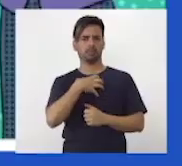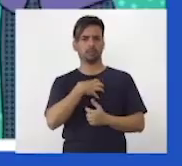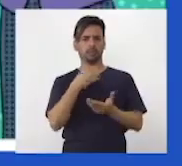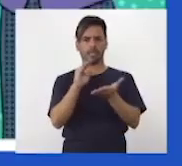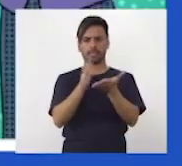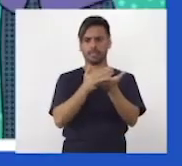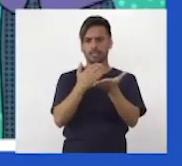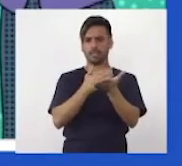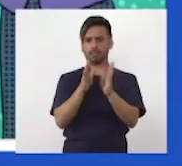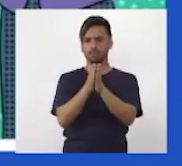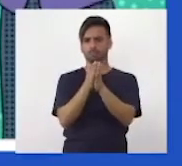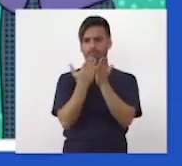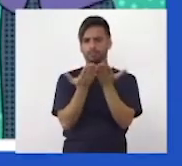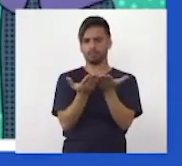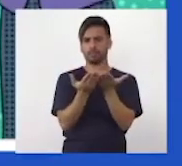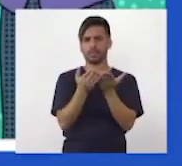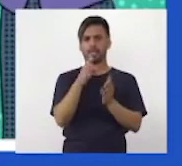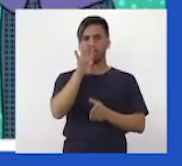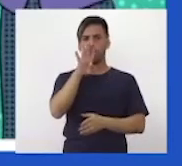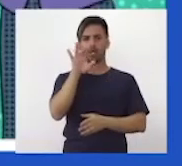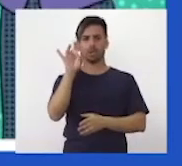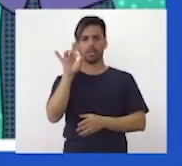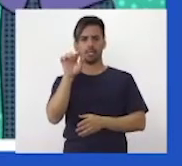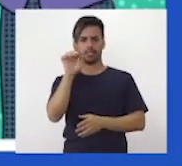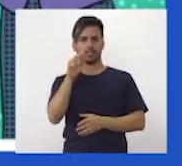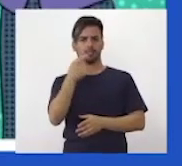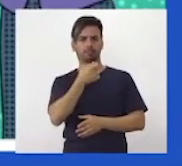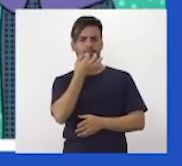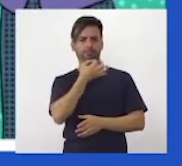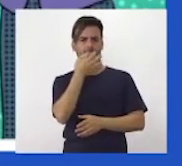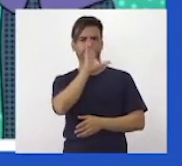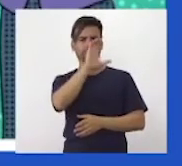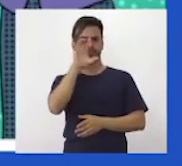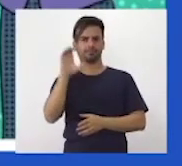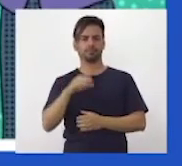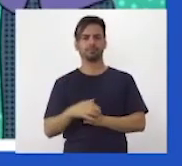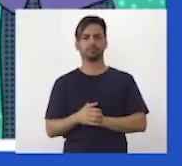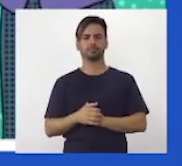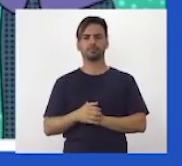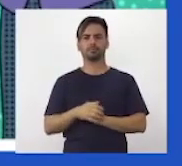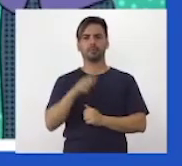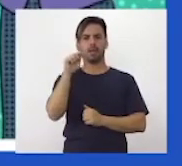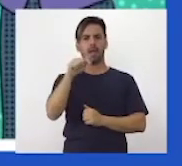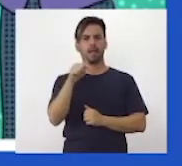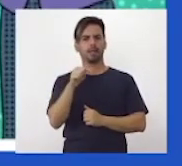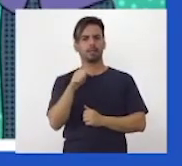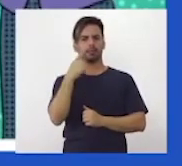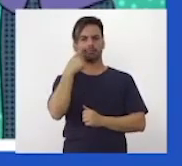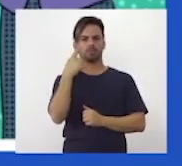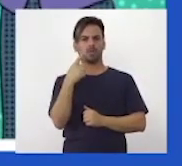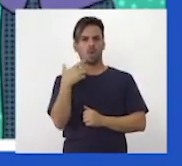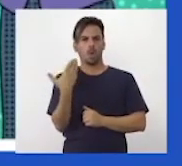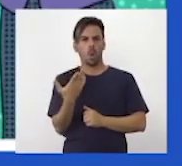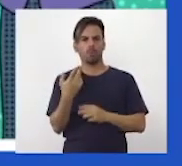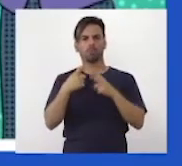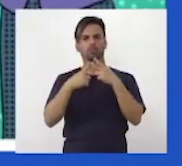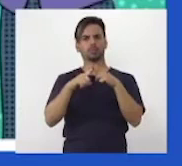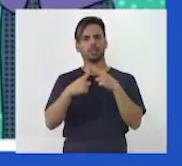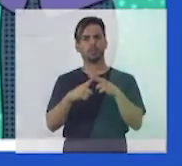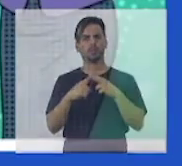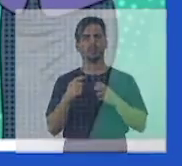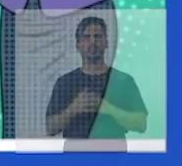415, en ese recuadro. Ahí te aparece cómo resolver. Observa